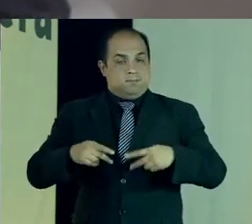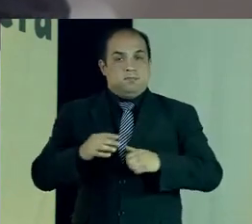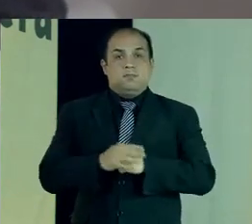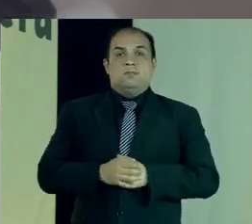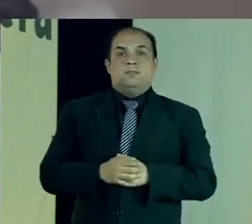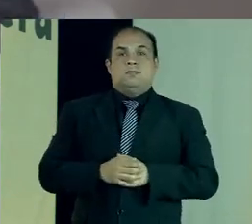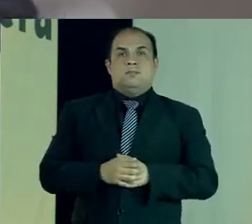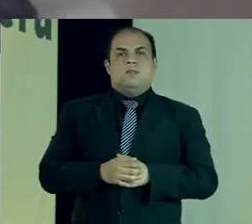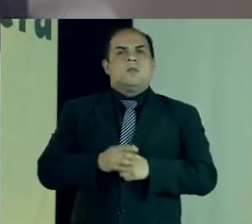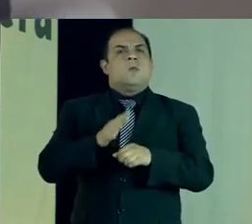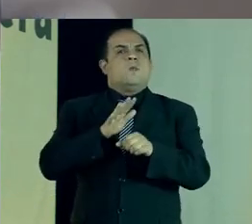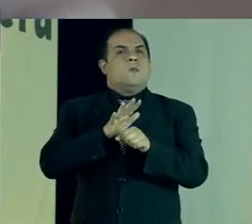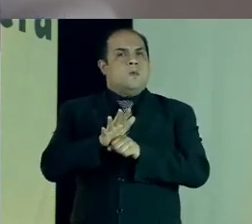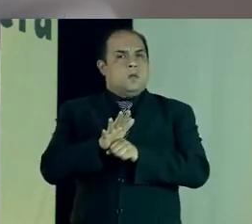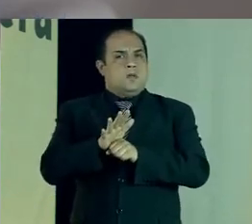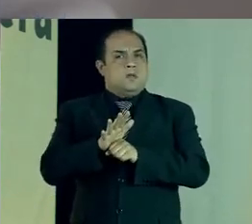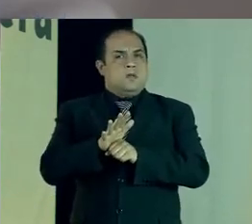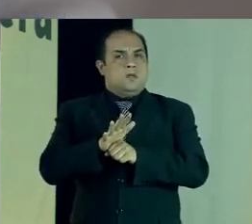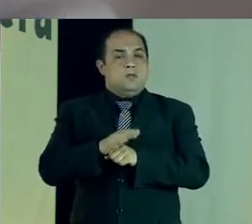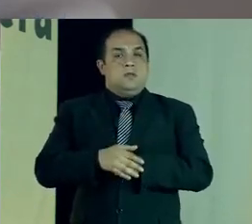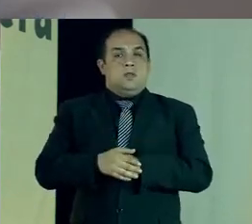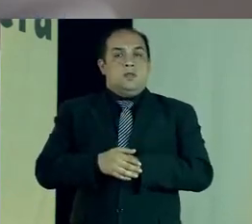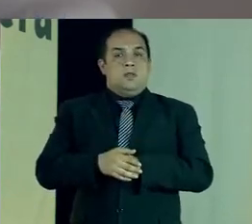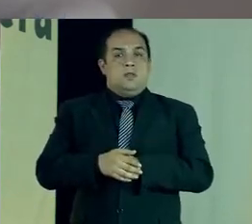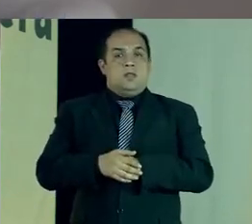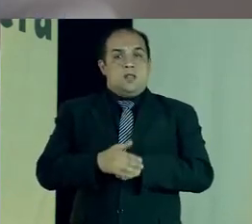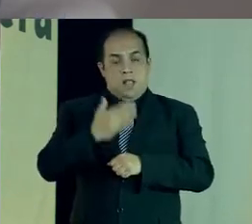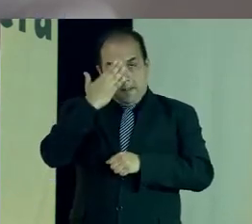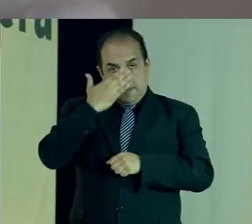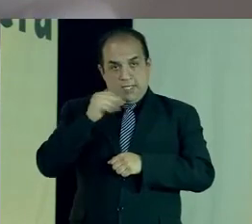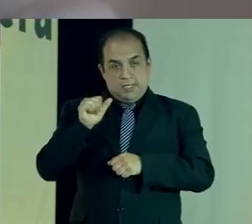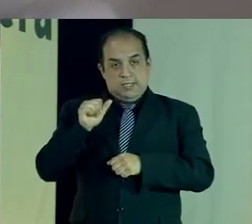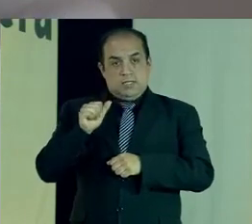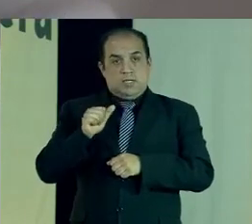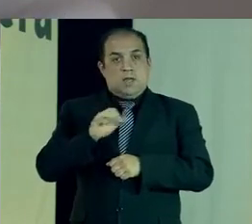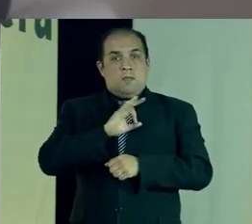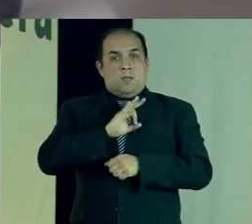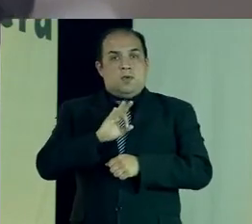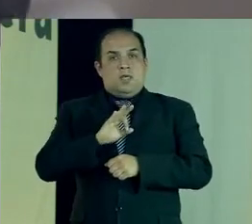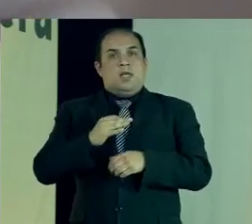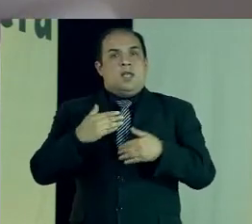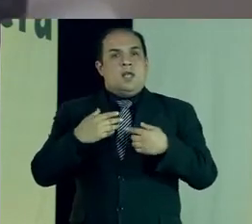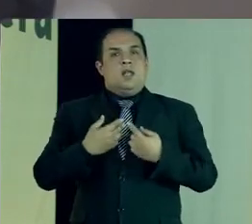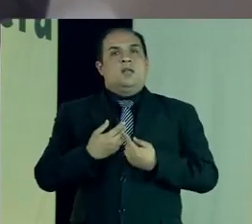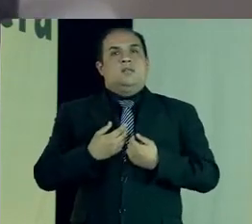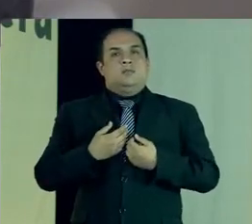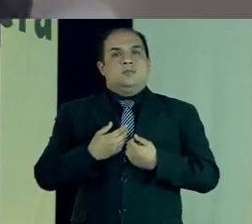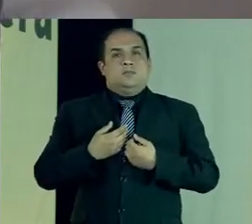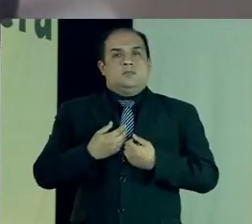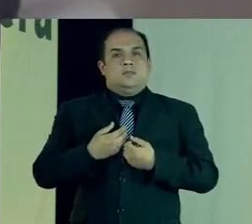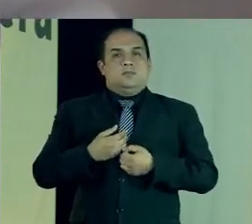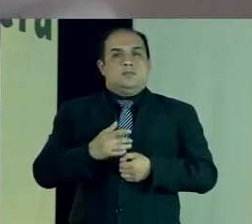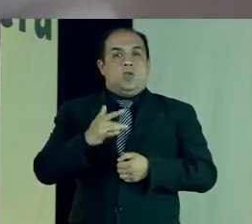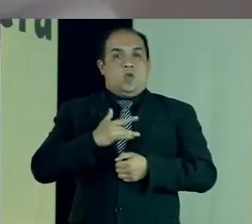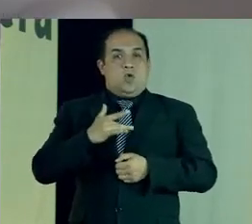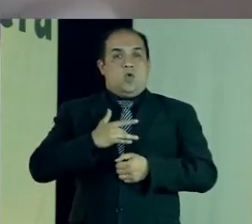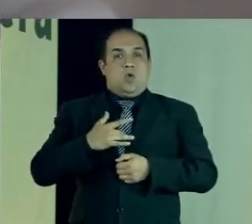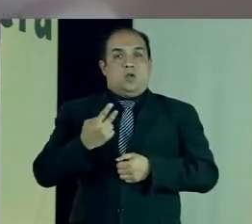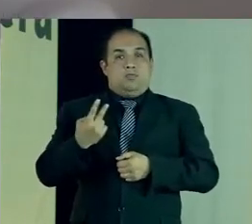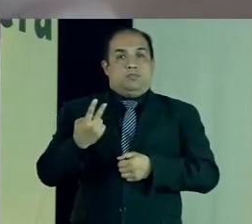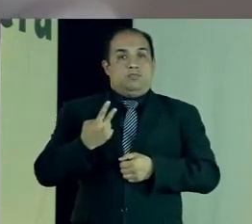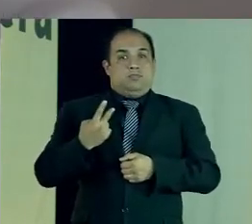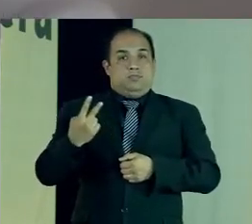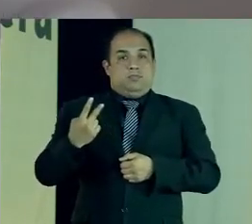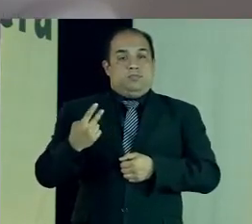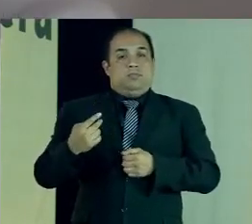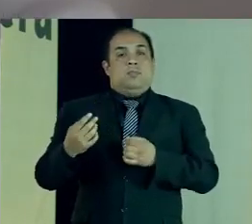que es la capacidad de ser compasivos de ser empáticos de establecer puentes a partir